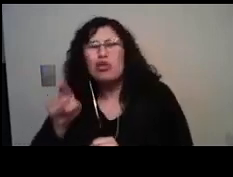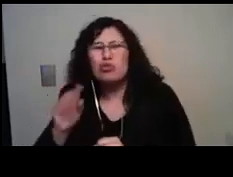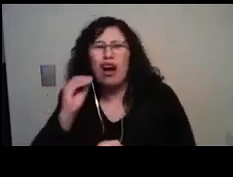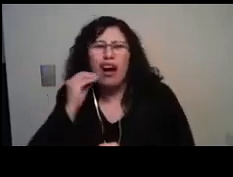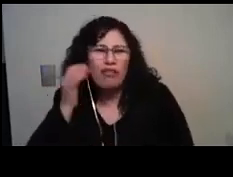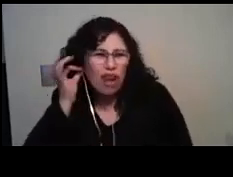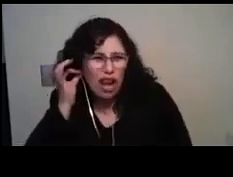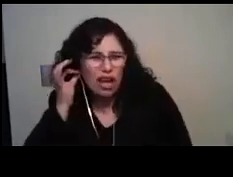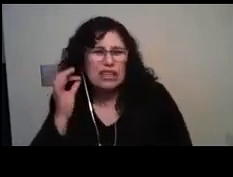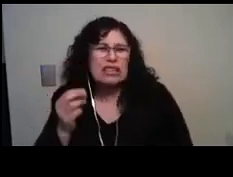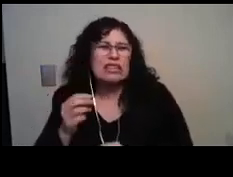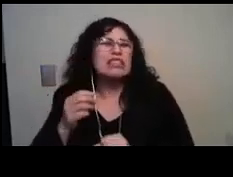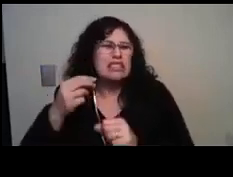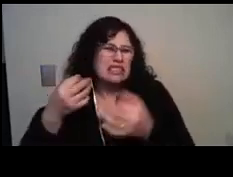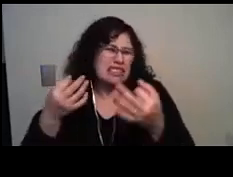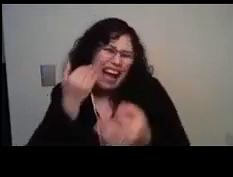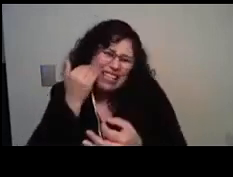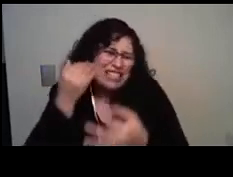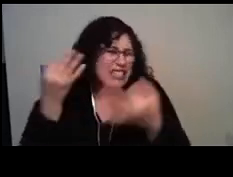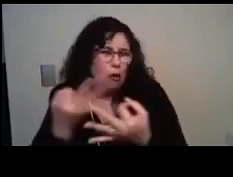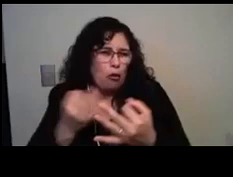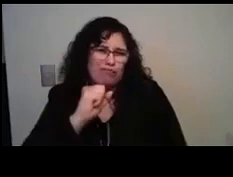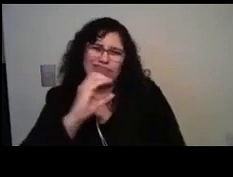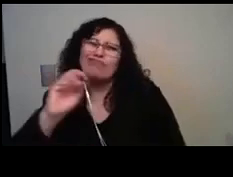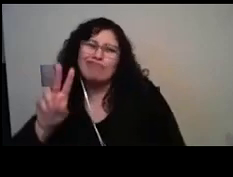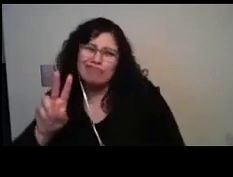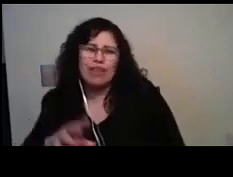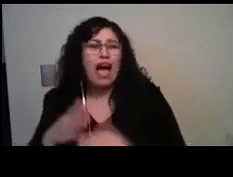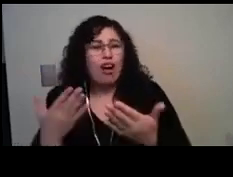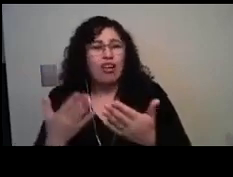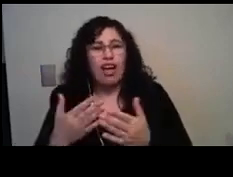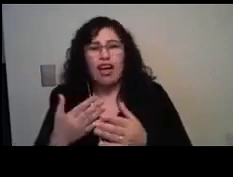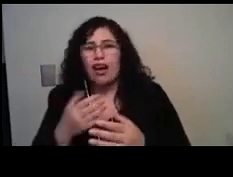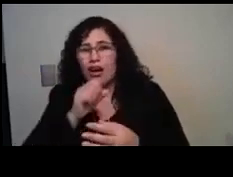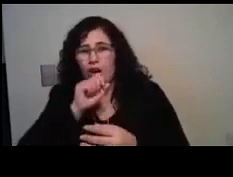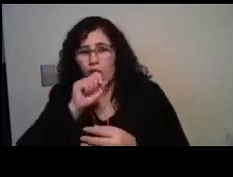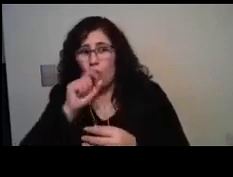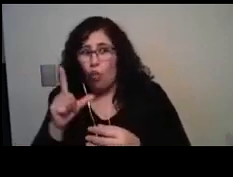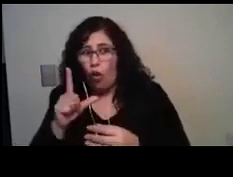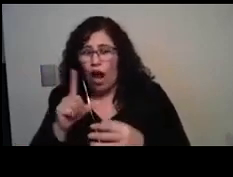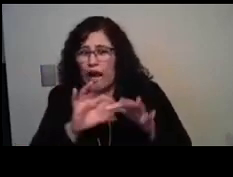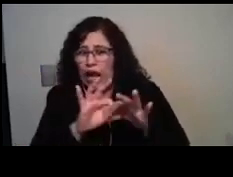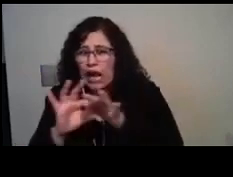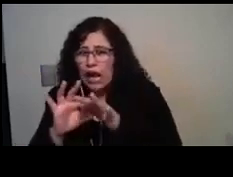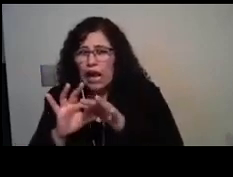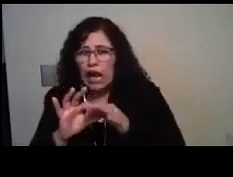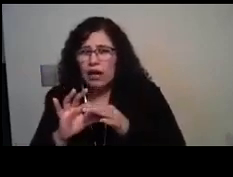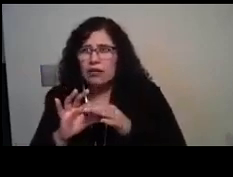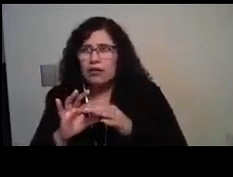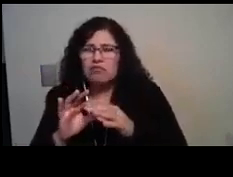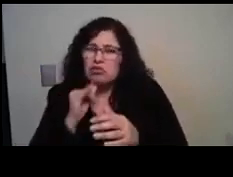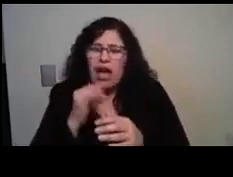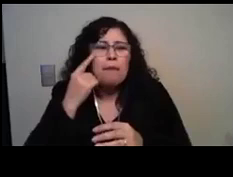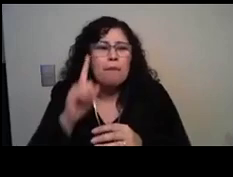eso sea, ¿ya? Y una de las manifestaciones más claras tiene que ver con los déficits visuales, ¿ya? Las